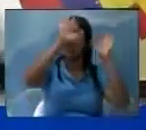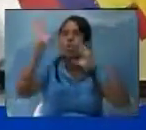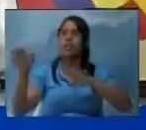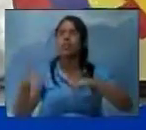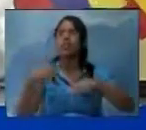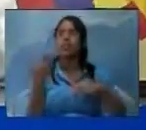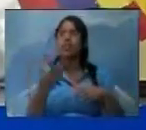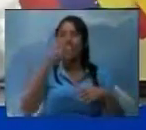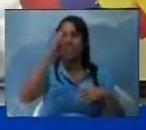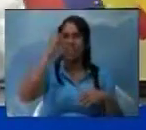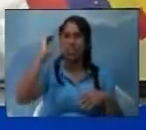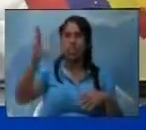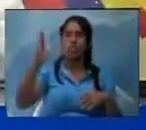mundo? ¿Qué Dios